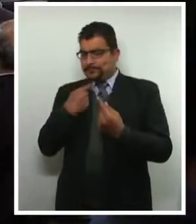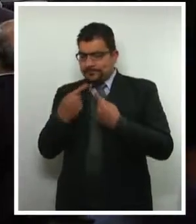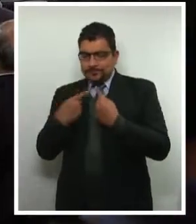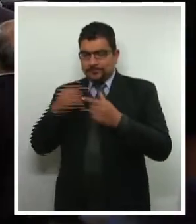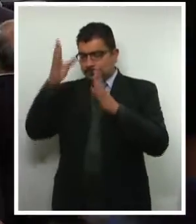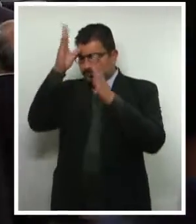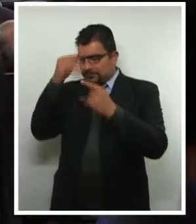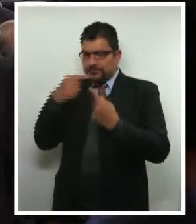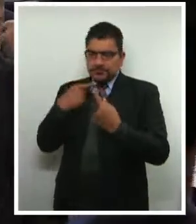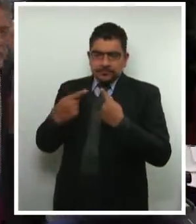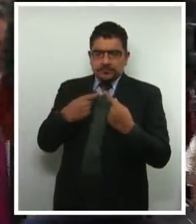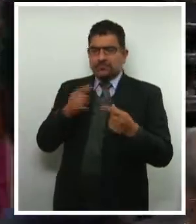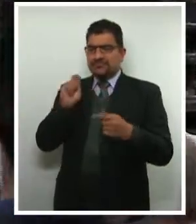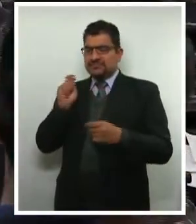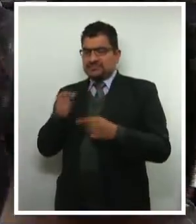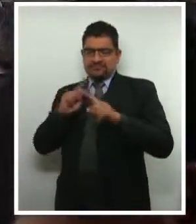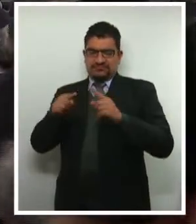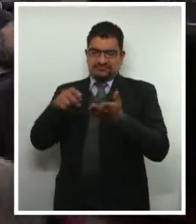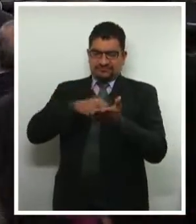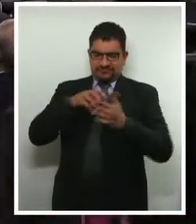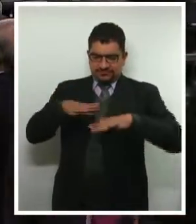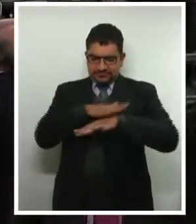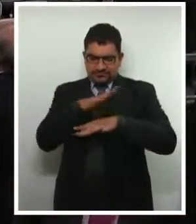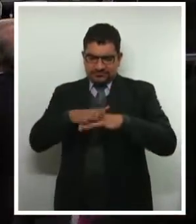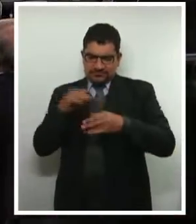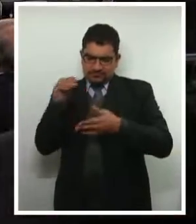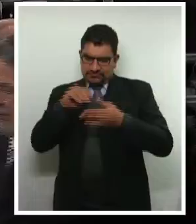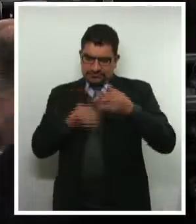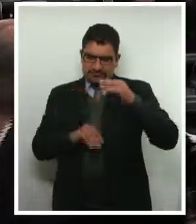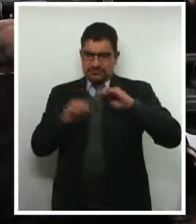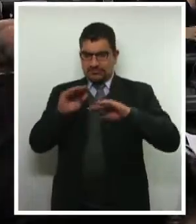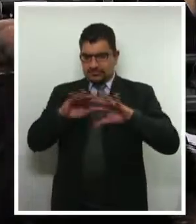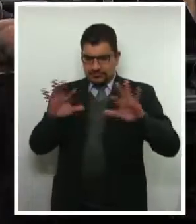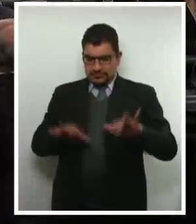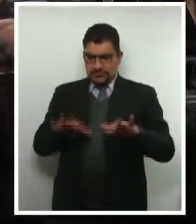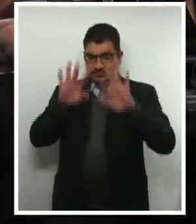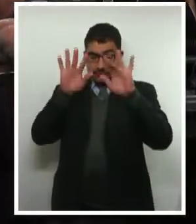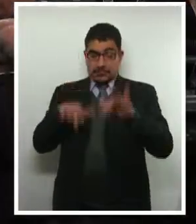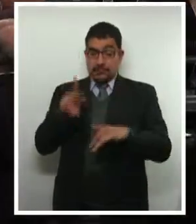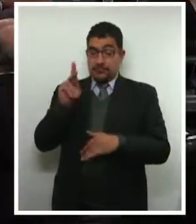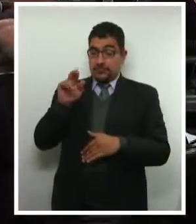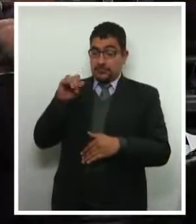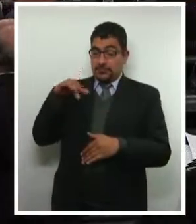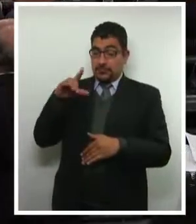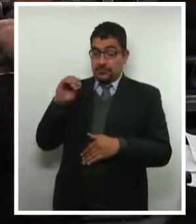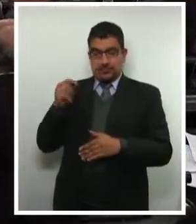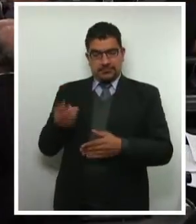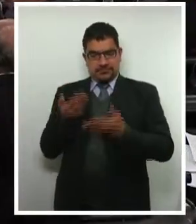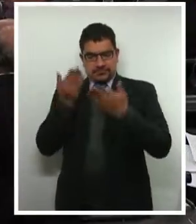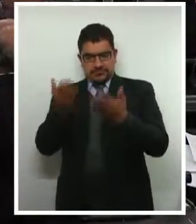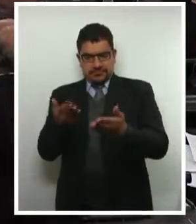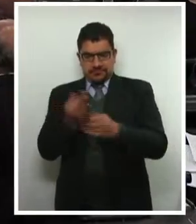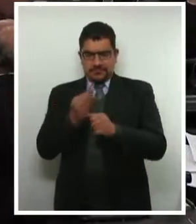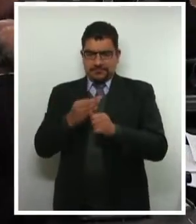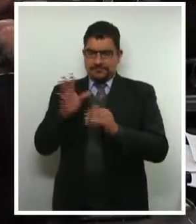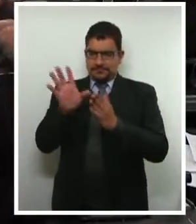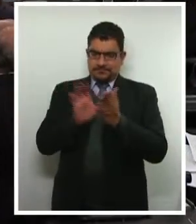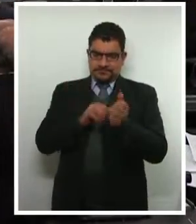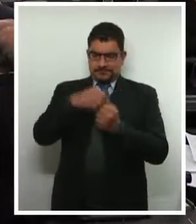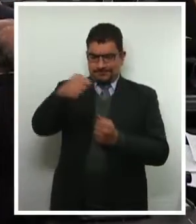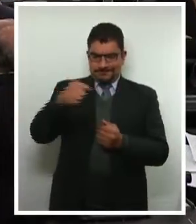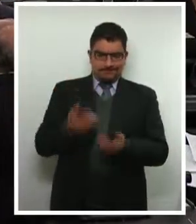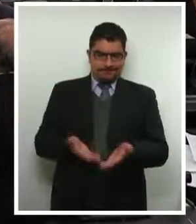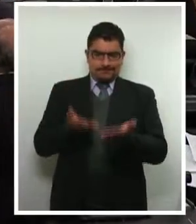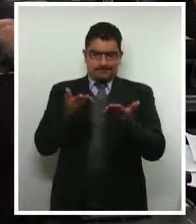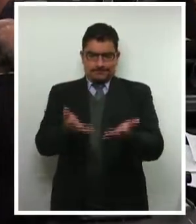acuerdo precisamente sobre los cambios que se le harían al preámbulo que presentará esta Asamblea